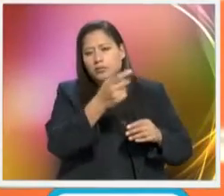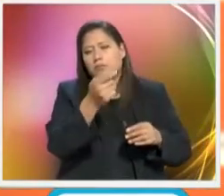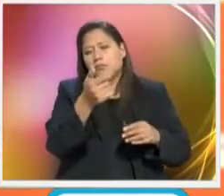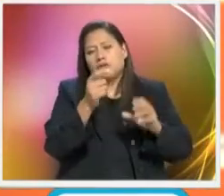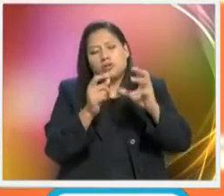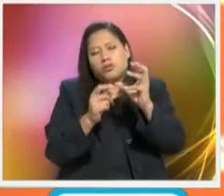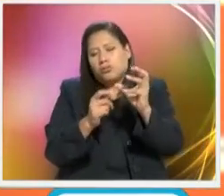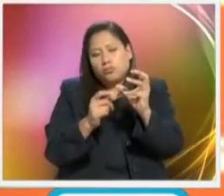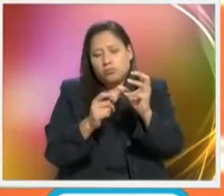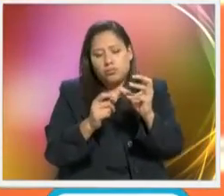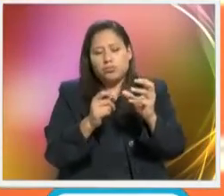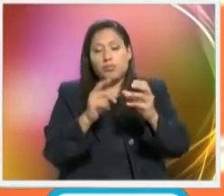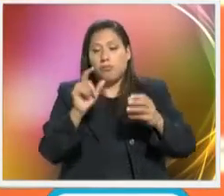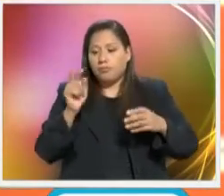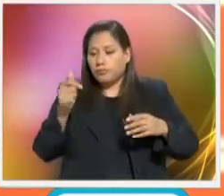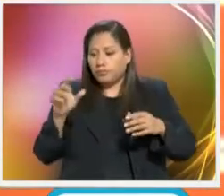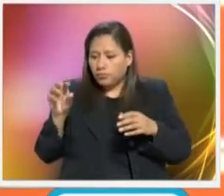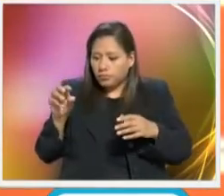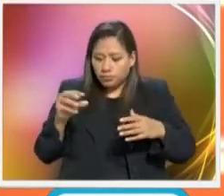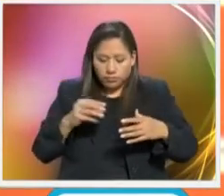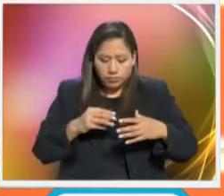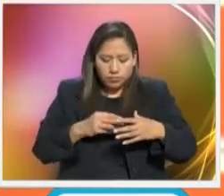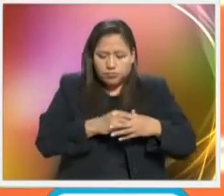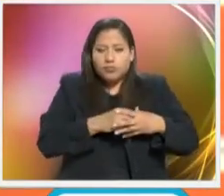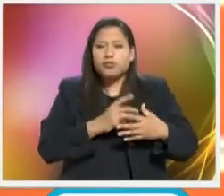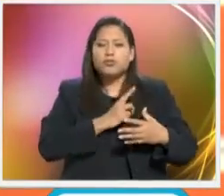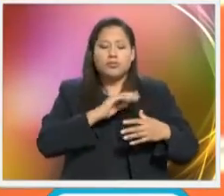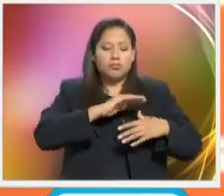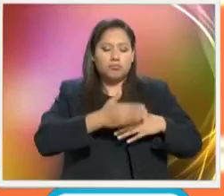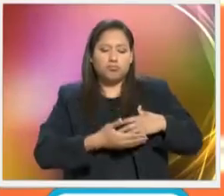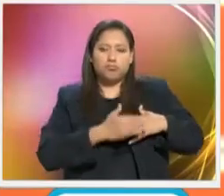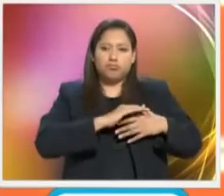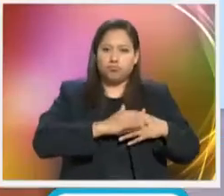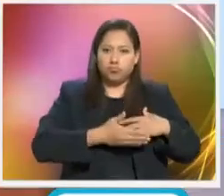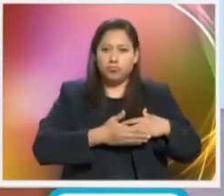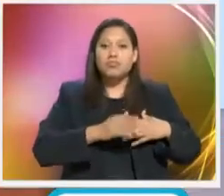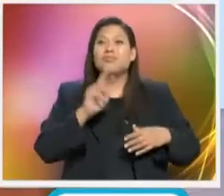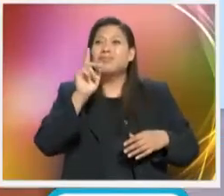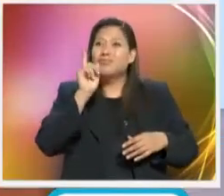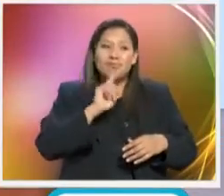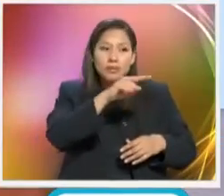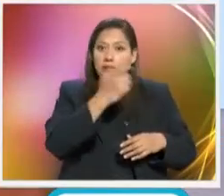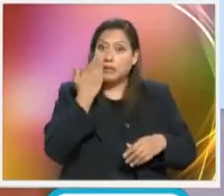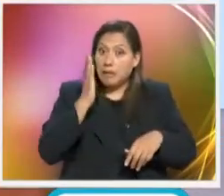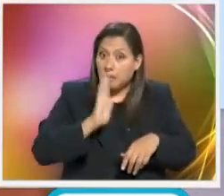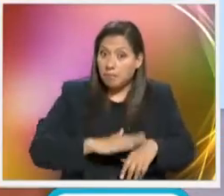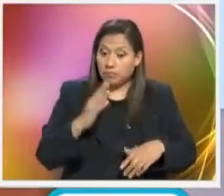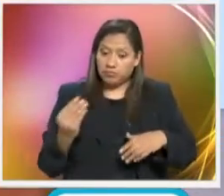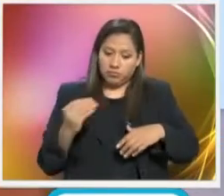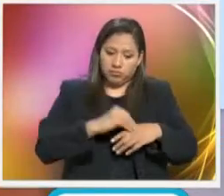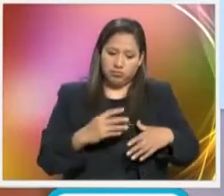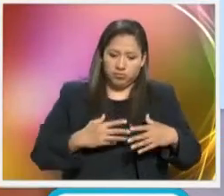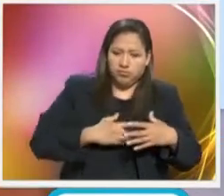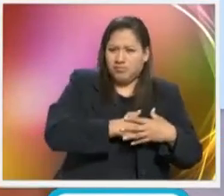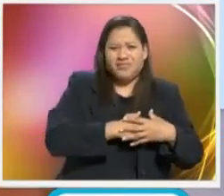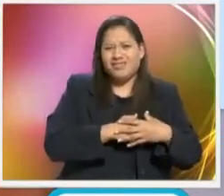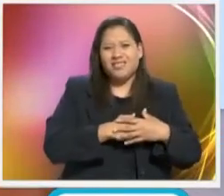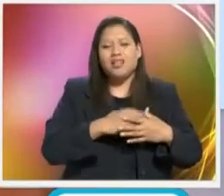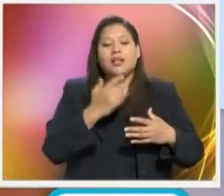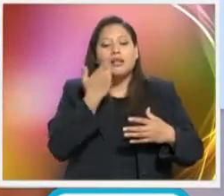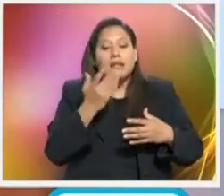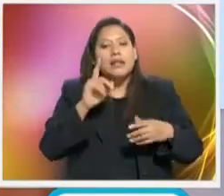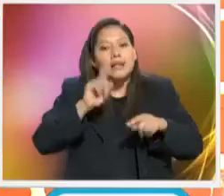que solamente van a ayudar un poco a mejorar la forma. Claro, porque la paciente está buscando quitarse peso, no colocarse en todo caso.